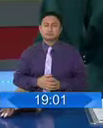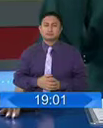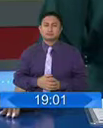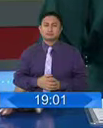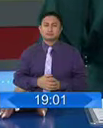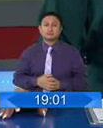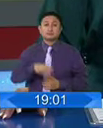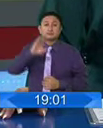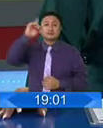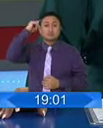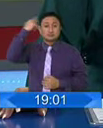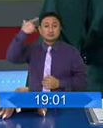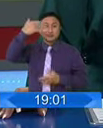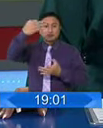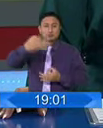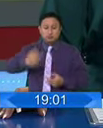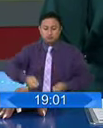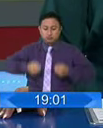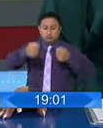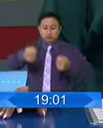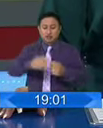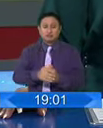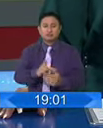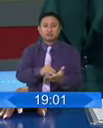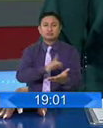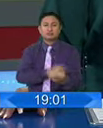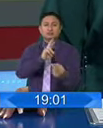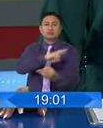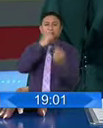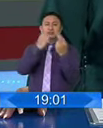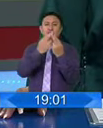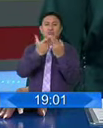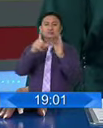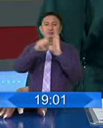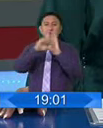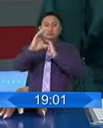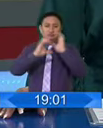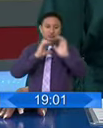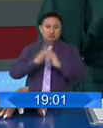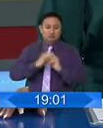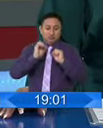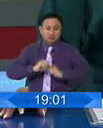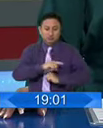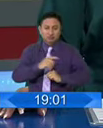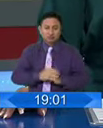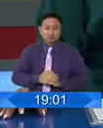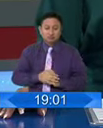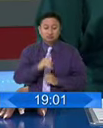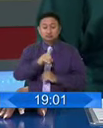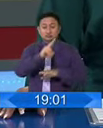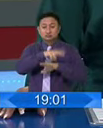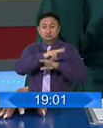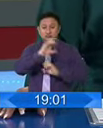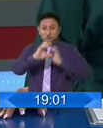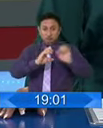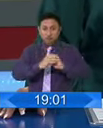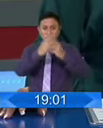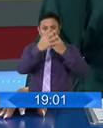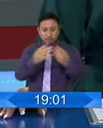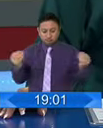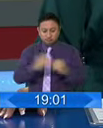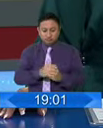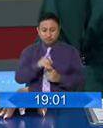El régimen entregó de manera formal su proyecto de reforma a la ley de comunicación que establece la desaparición de la Suprecom.